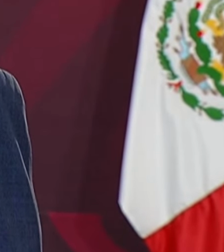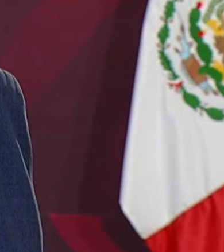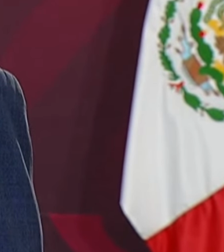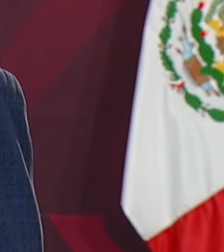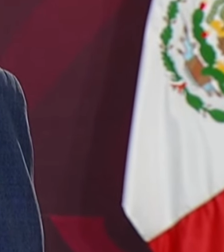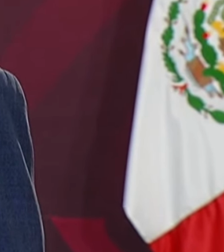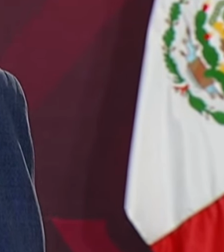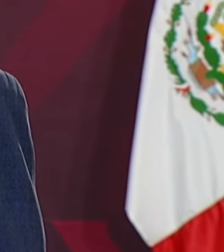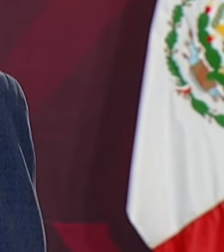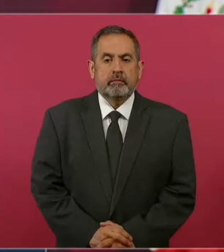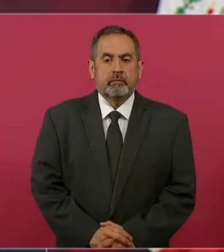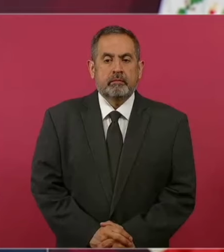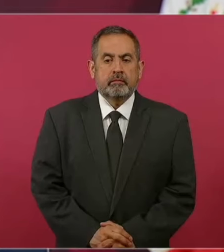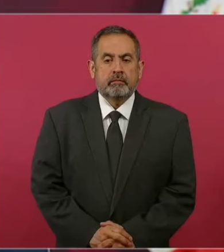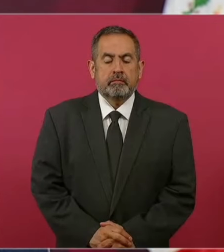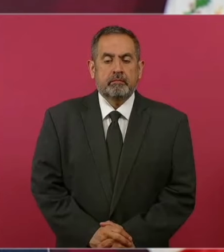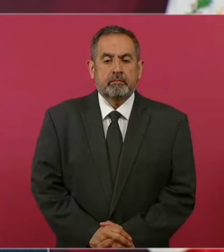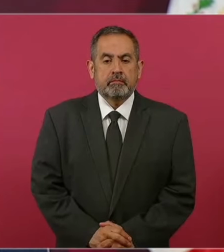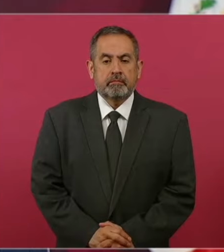futuro.